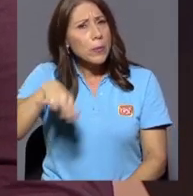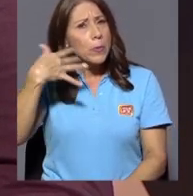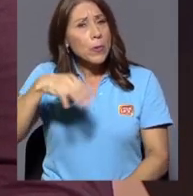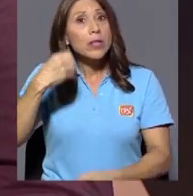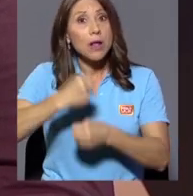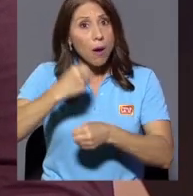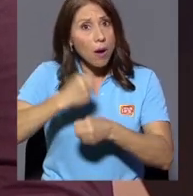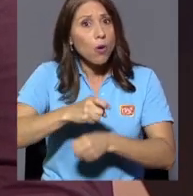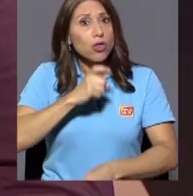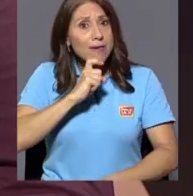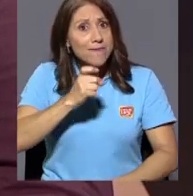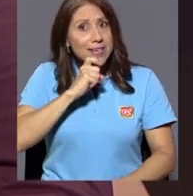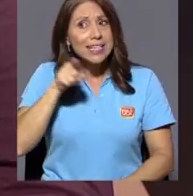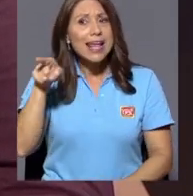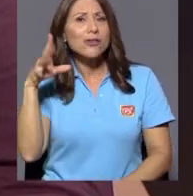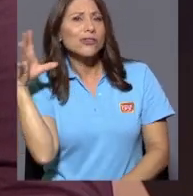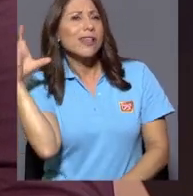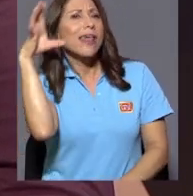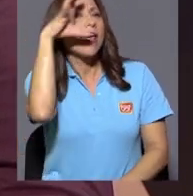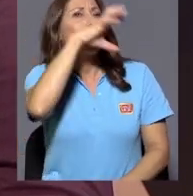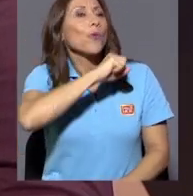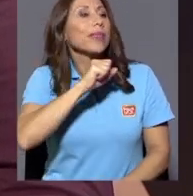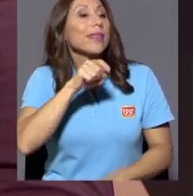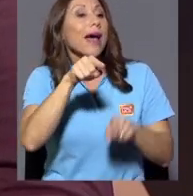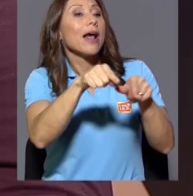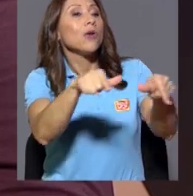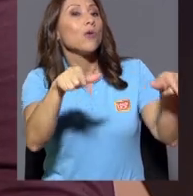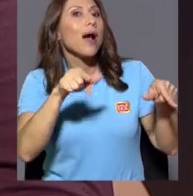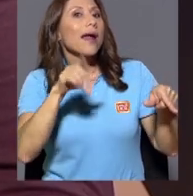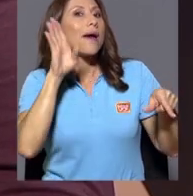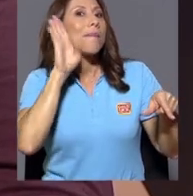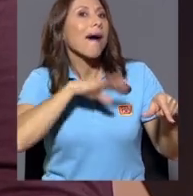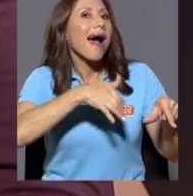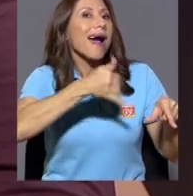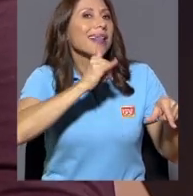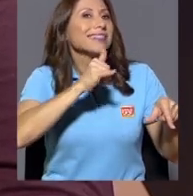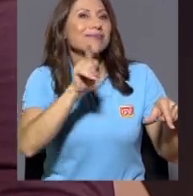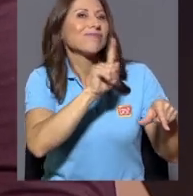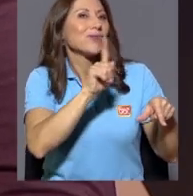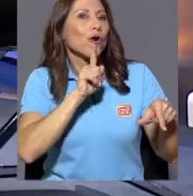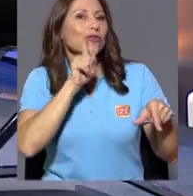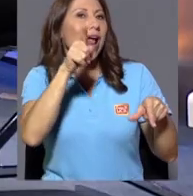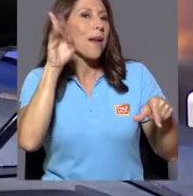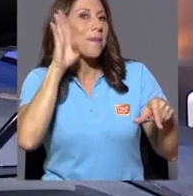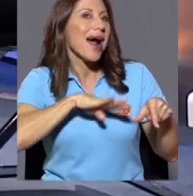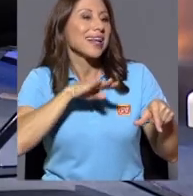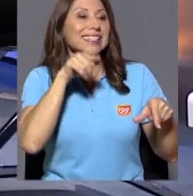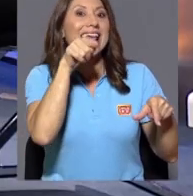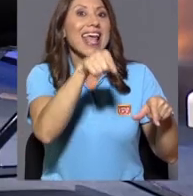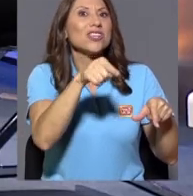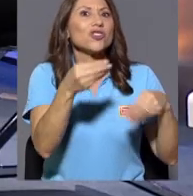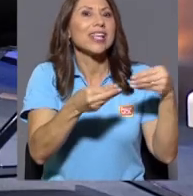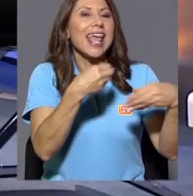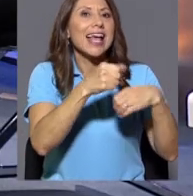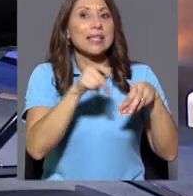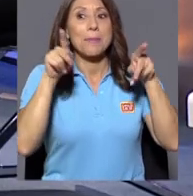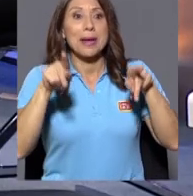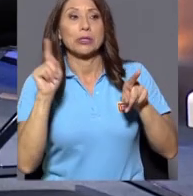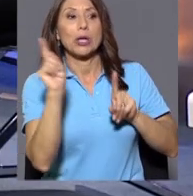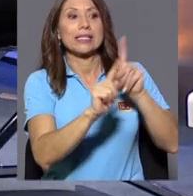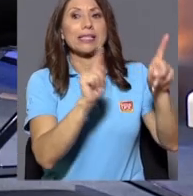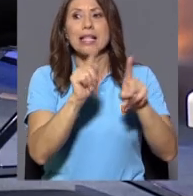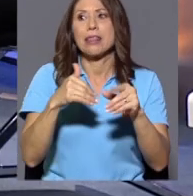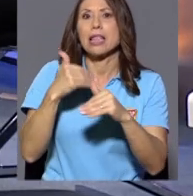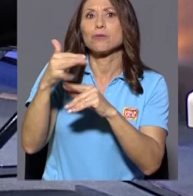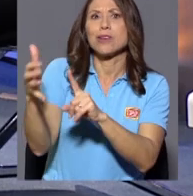que es detectar por ejemplo bares que en realidad no son bares sino que son captadores de jóvenes capaces de